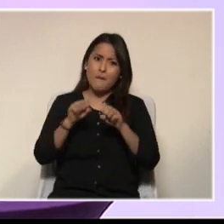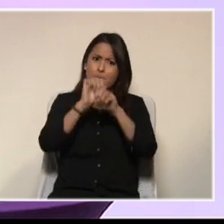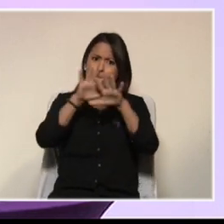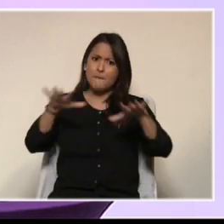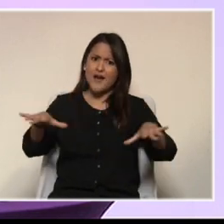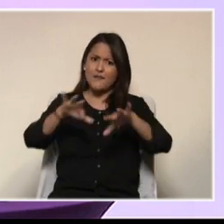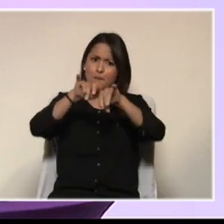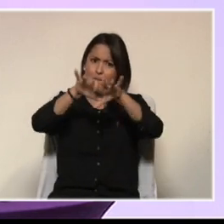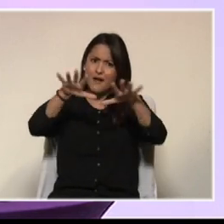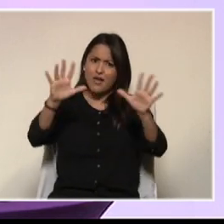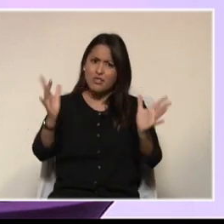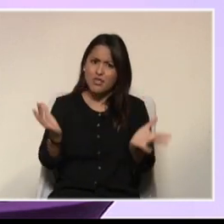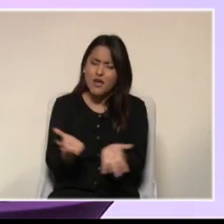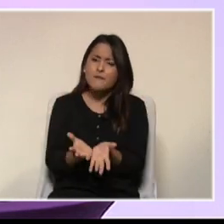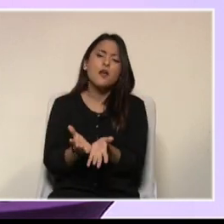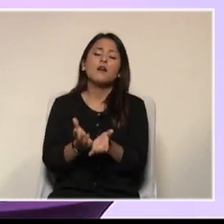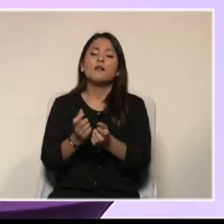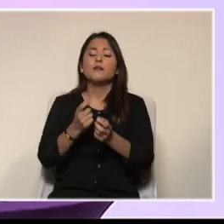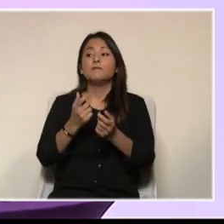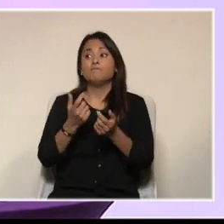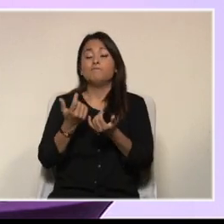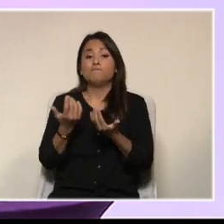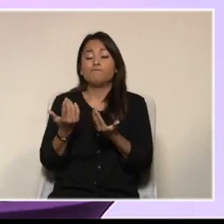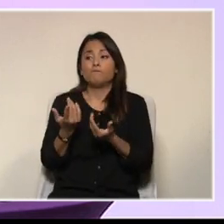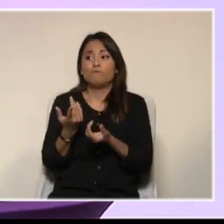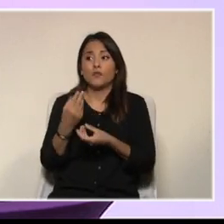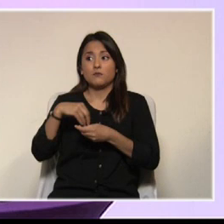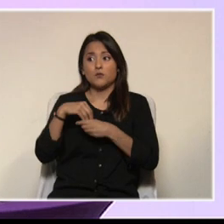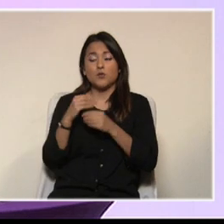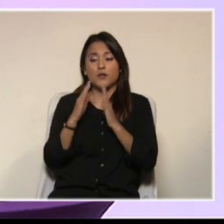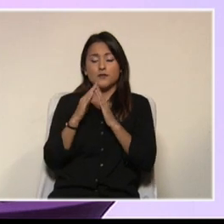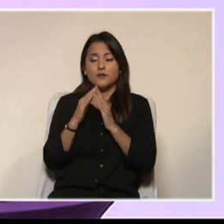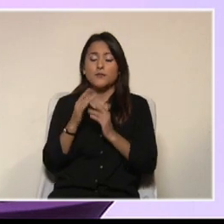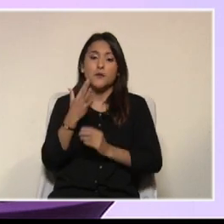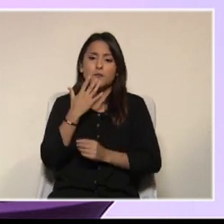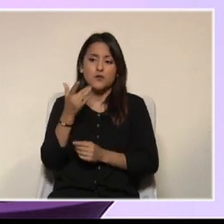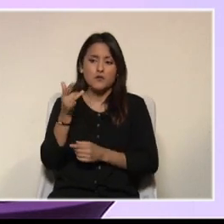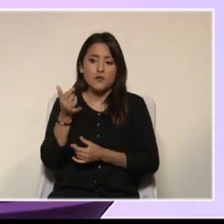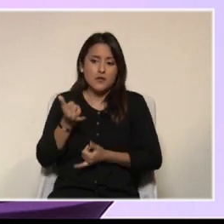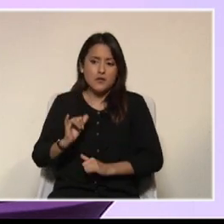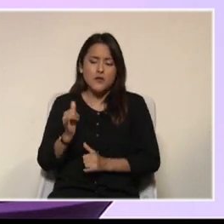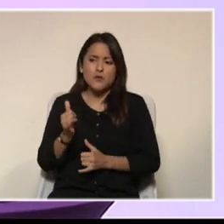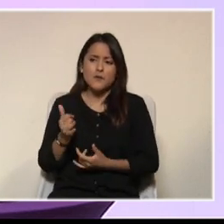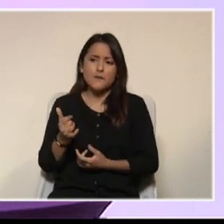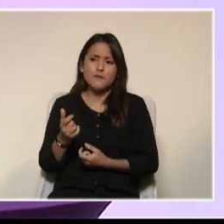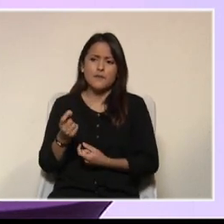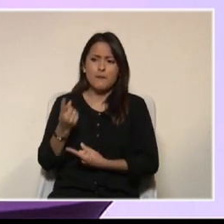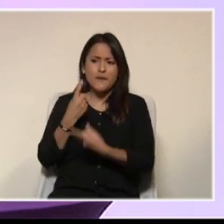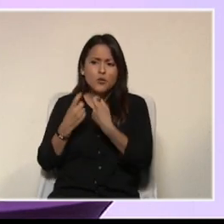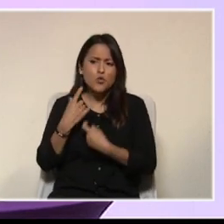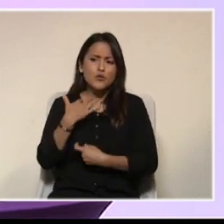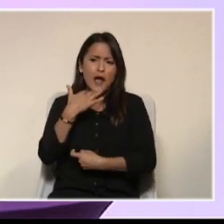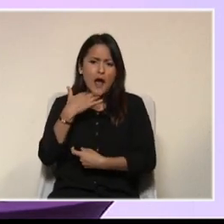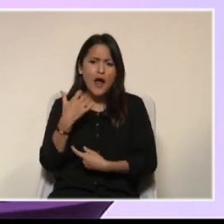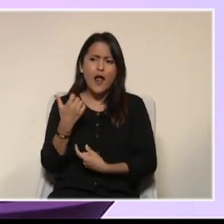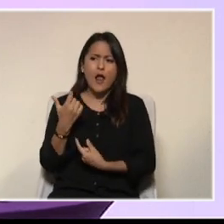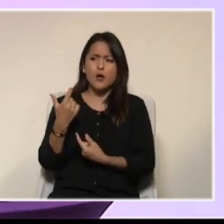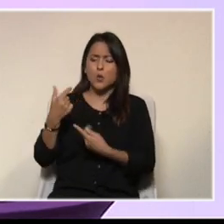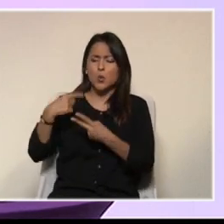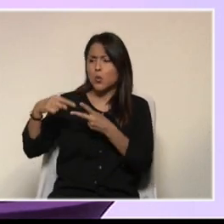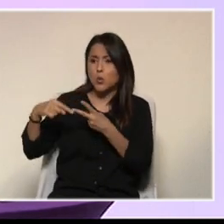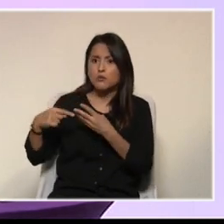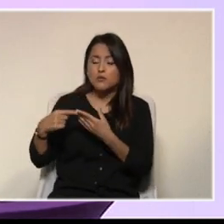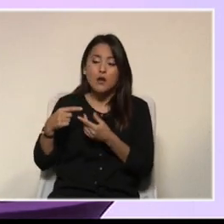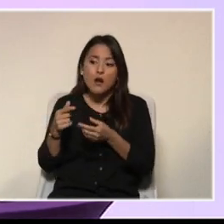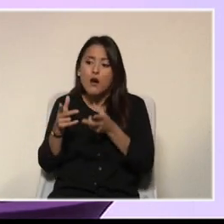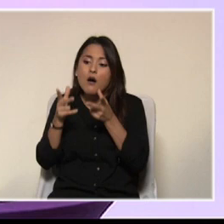de organización de una educación a distancia, escuchar a nuestros hijos es la clave para una educación a distancia de calidad y por